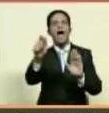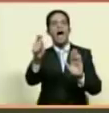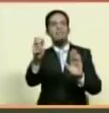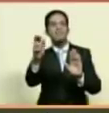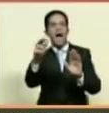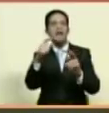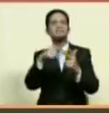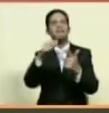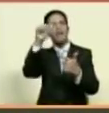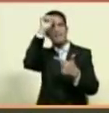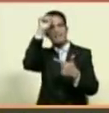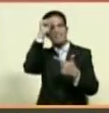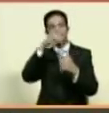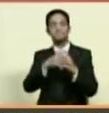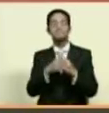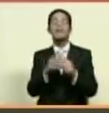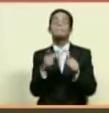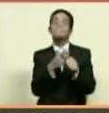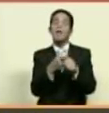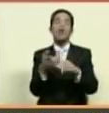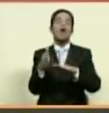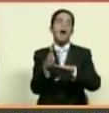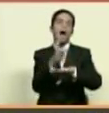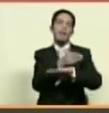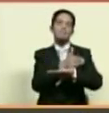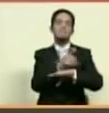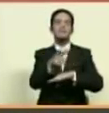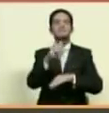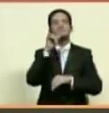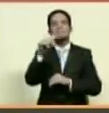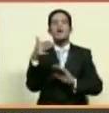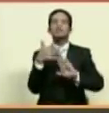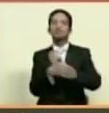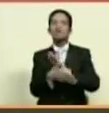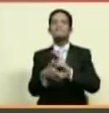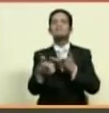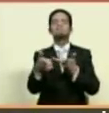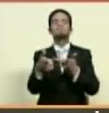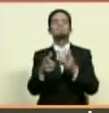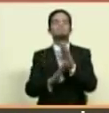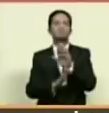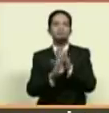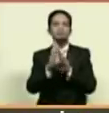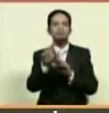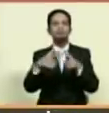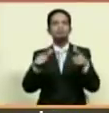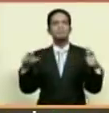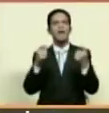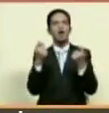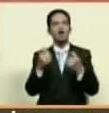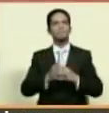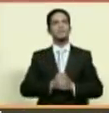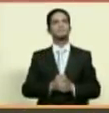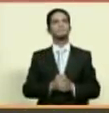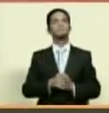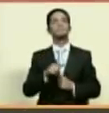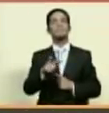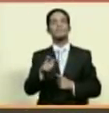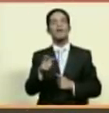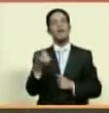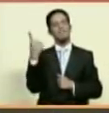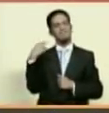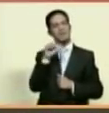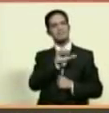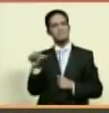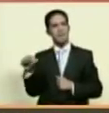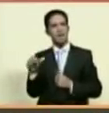Podemos informar que al cierre de esta semana hemos depositado todo lo correspondiente